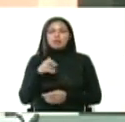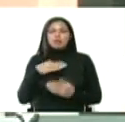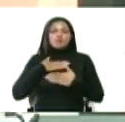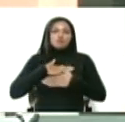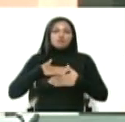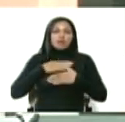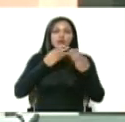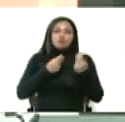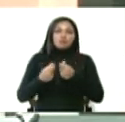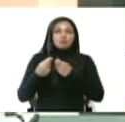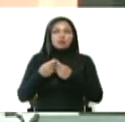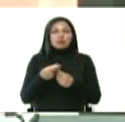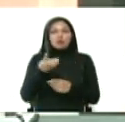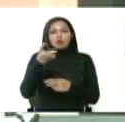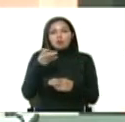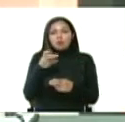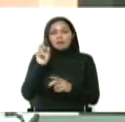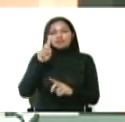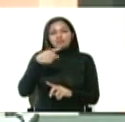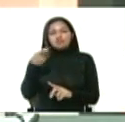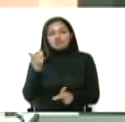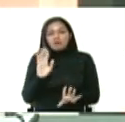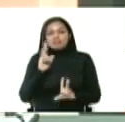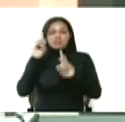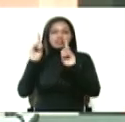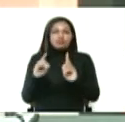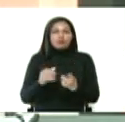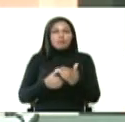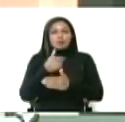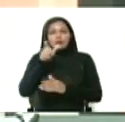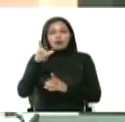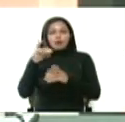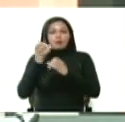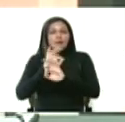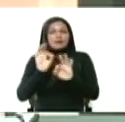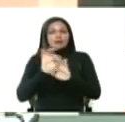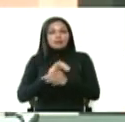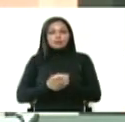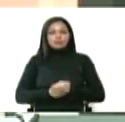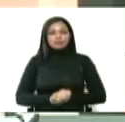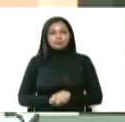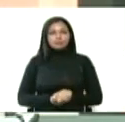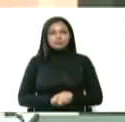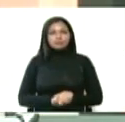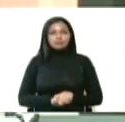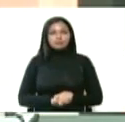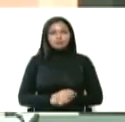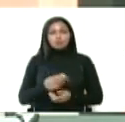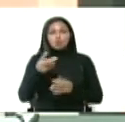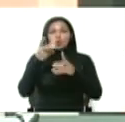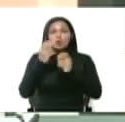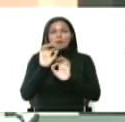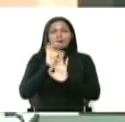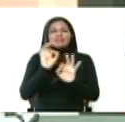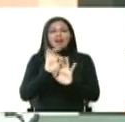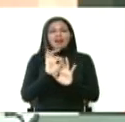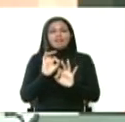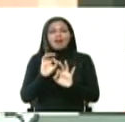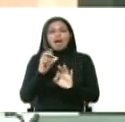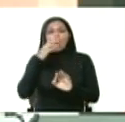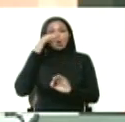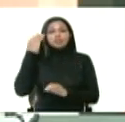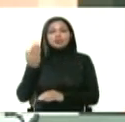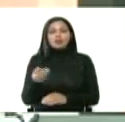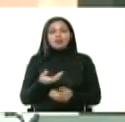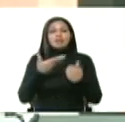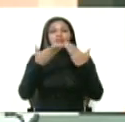condiciones económicas y les cobraba o no le cobraba. A la mayoría no le cobraba. Y no solo que no le cobraba a José Gregorio, sino que le daba